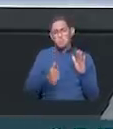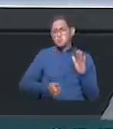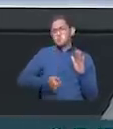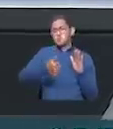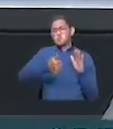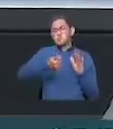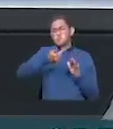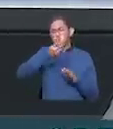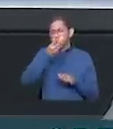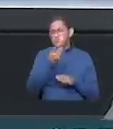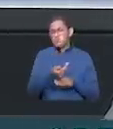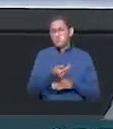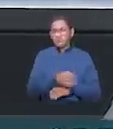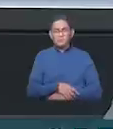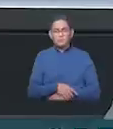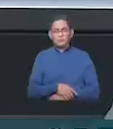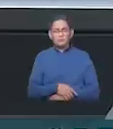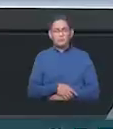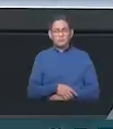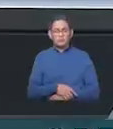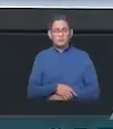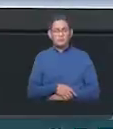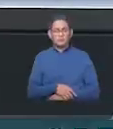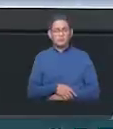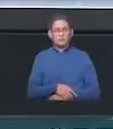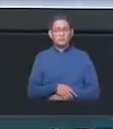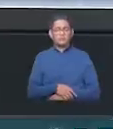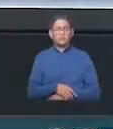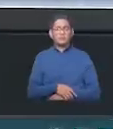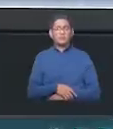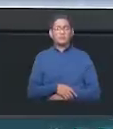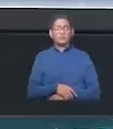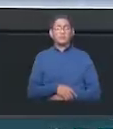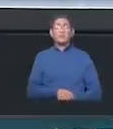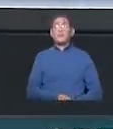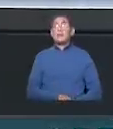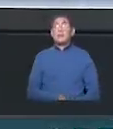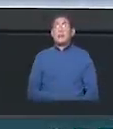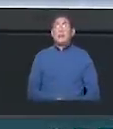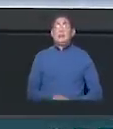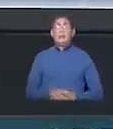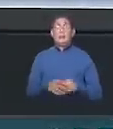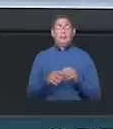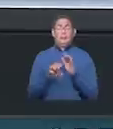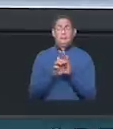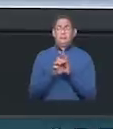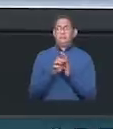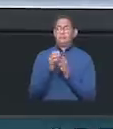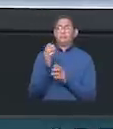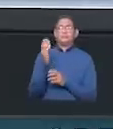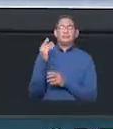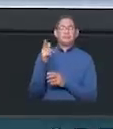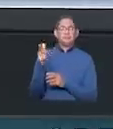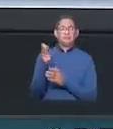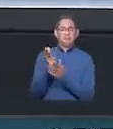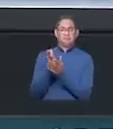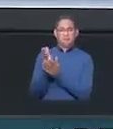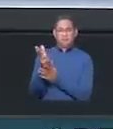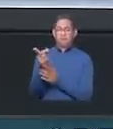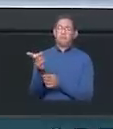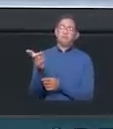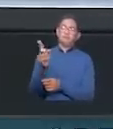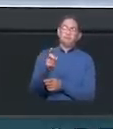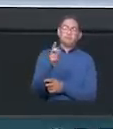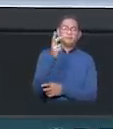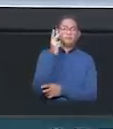resultados tal y como ya se demostró en la provincia de chiriquí y de veraguas